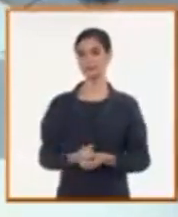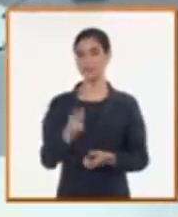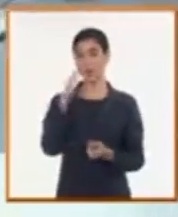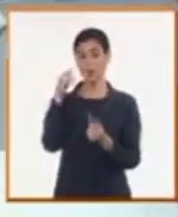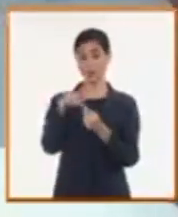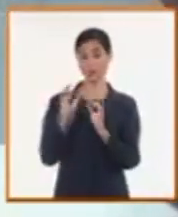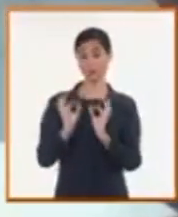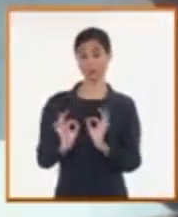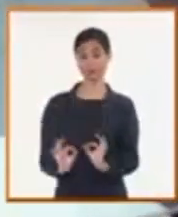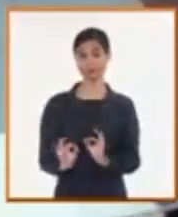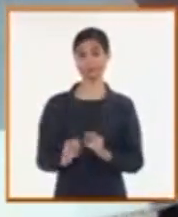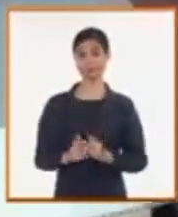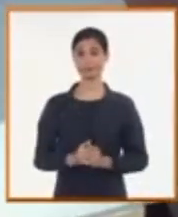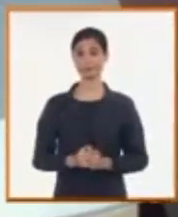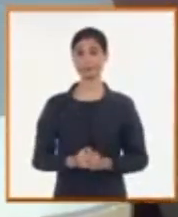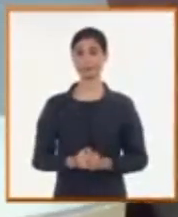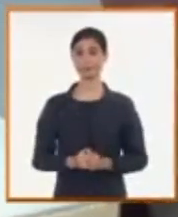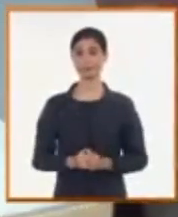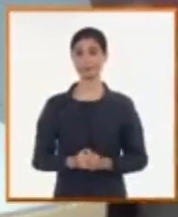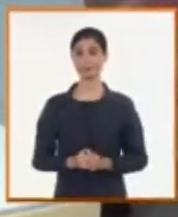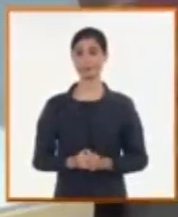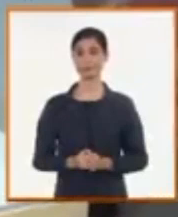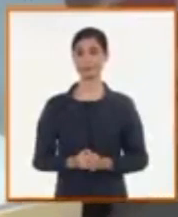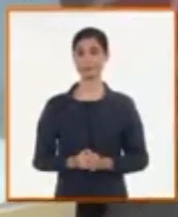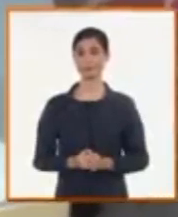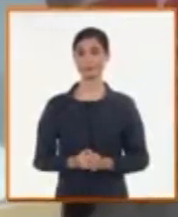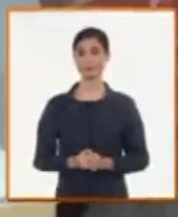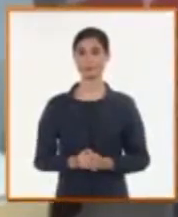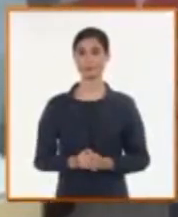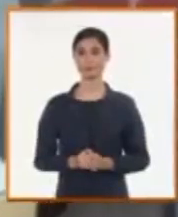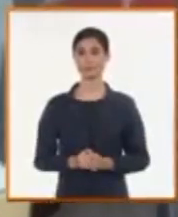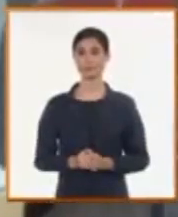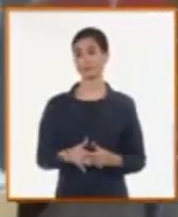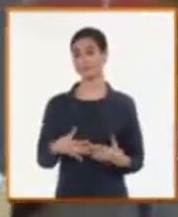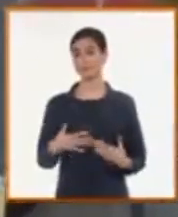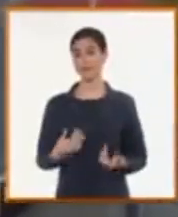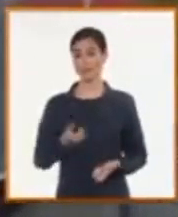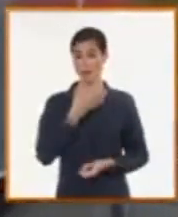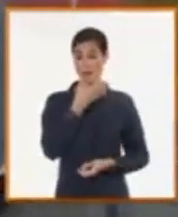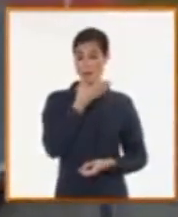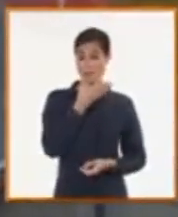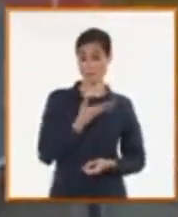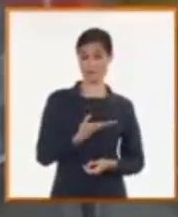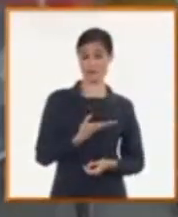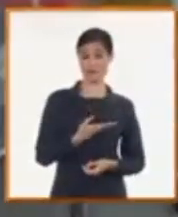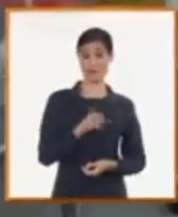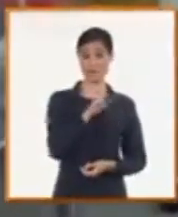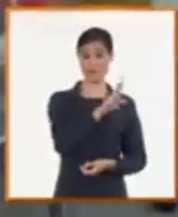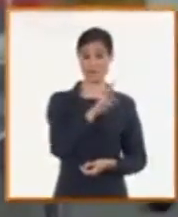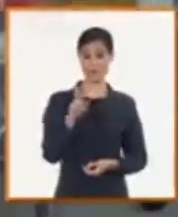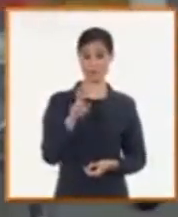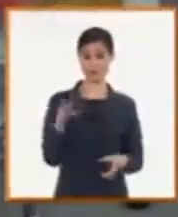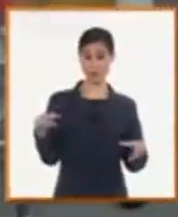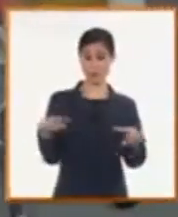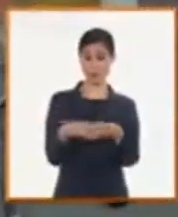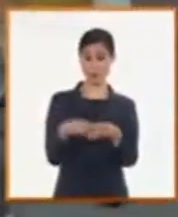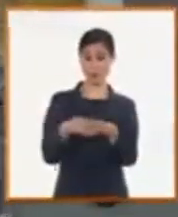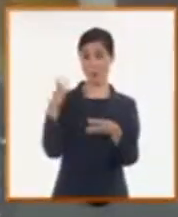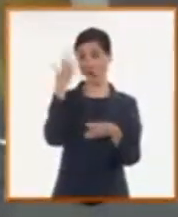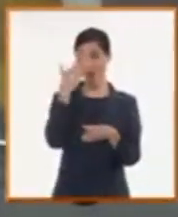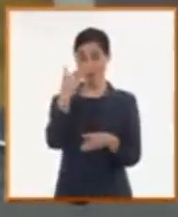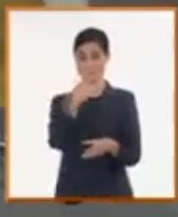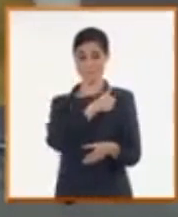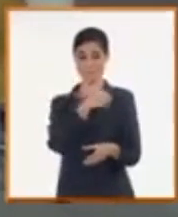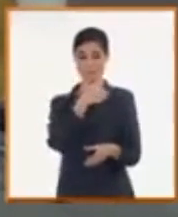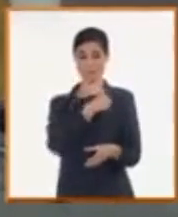Dos Santos, solicitó al comandante en jefe, a la revolución, la participación de nuestra fuerza. Bueno,